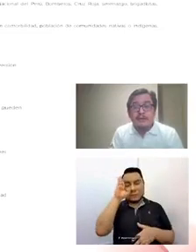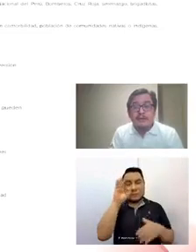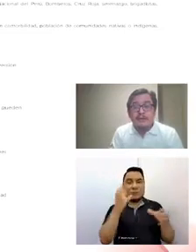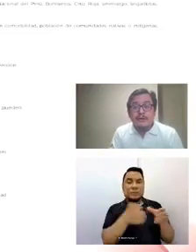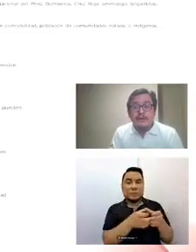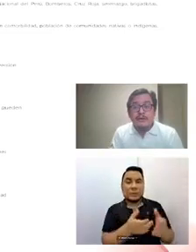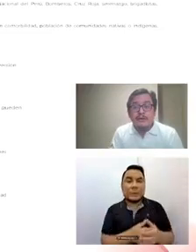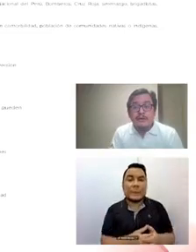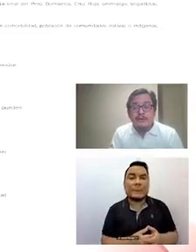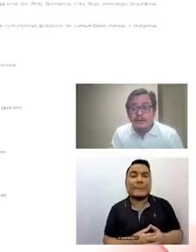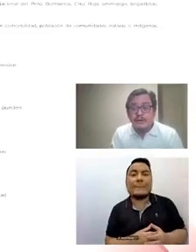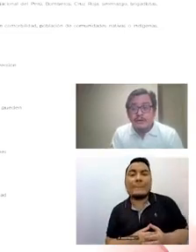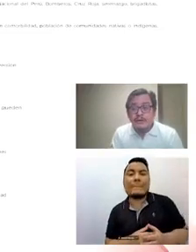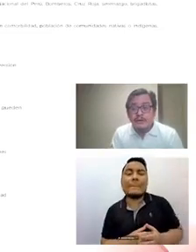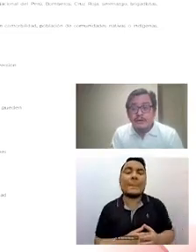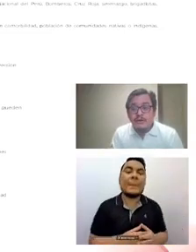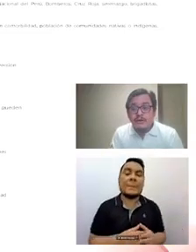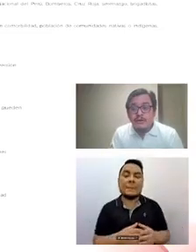¿no?